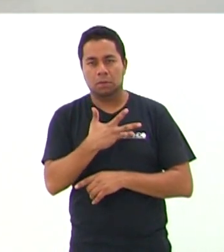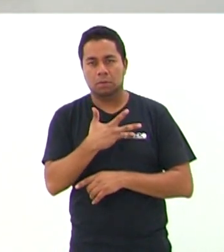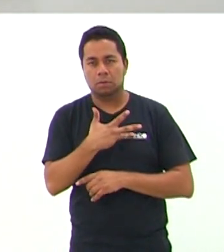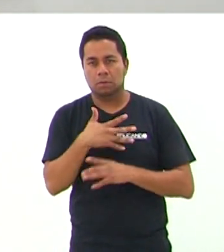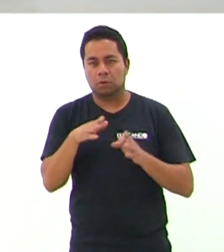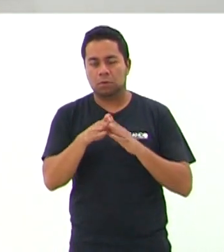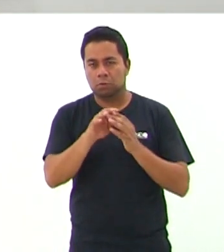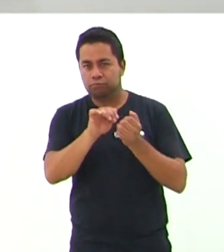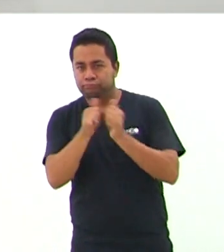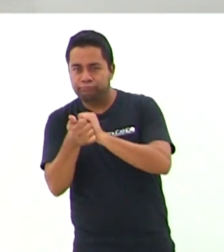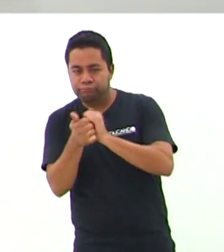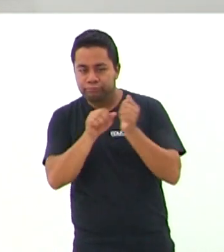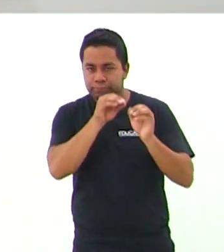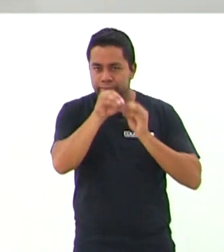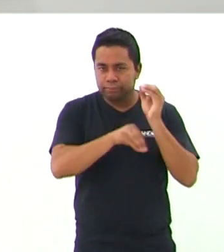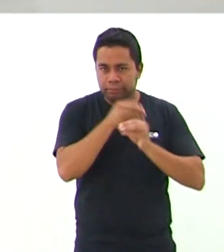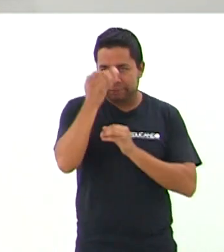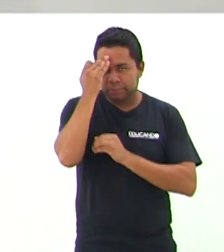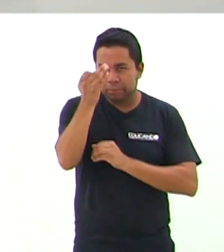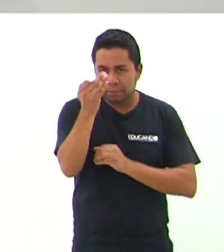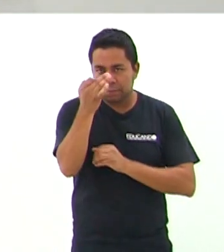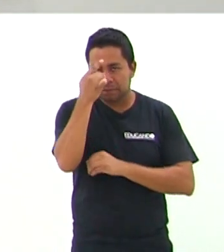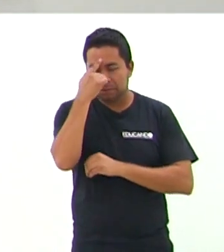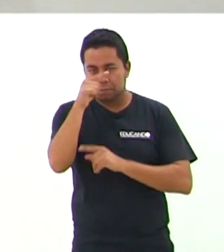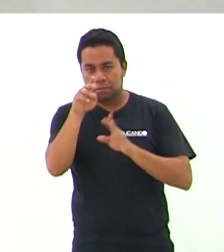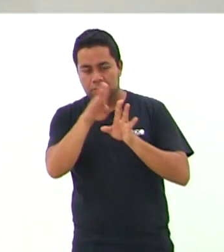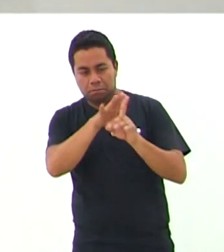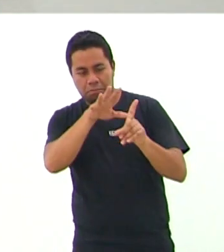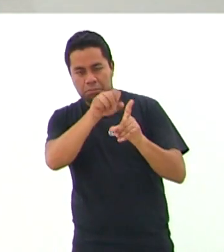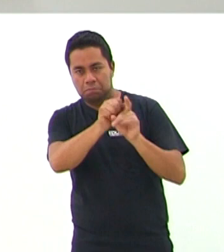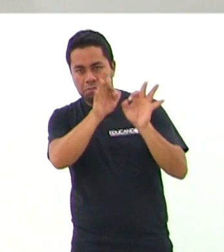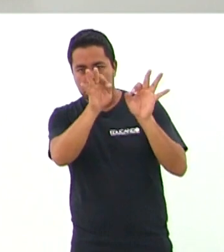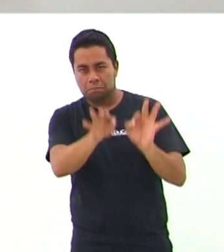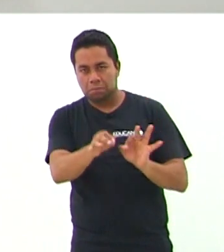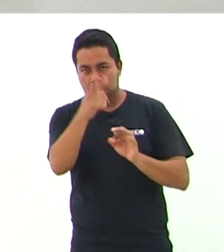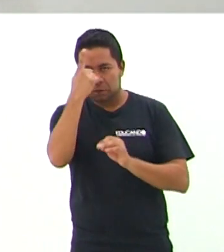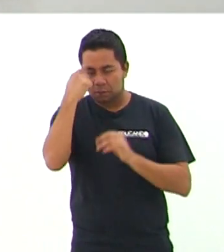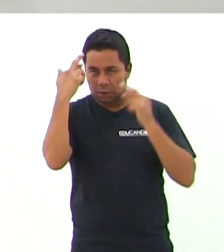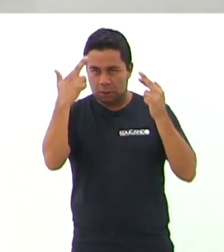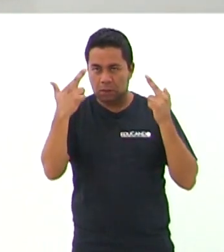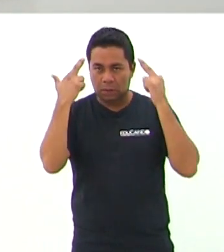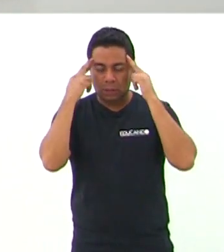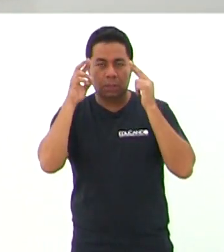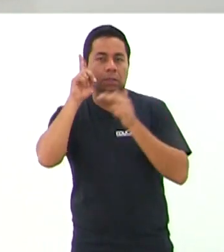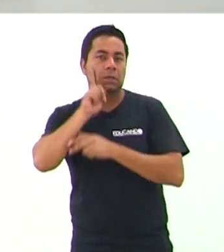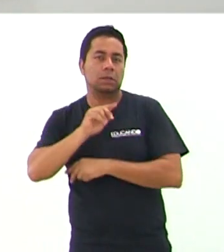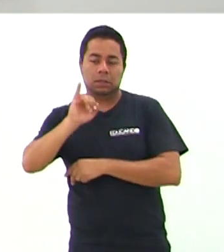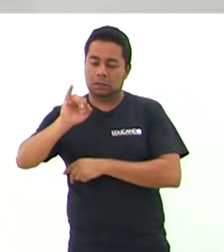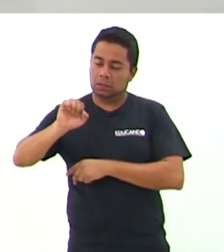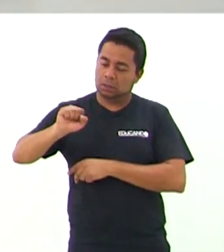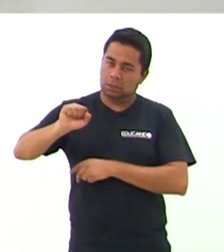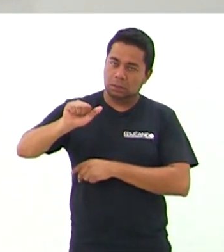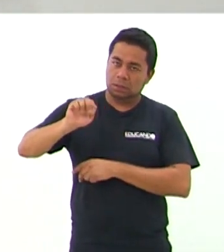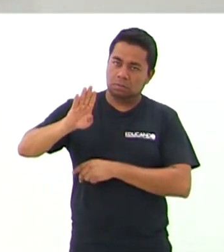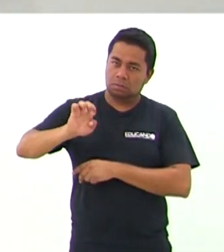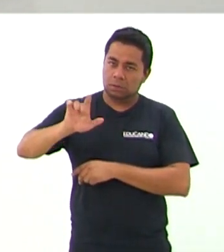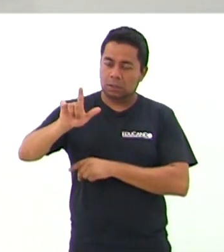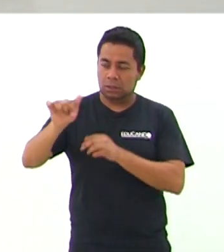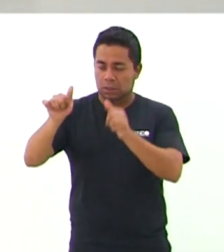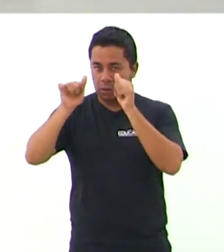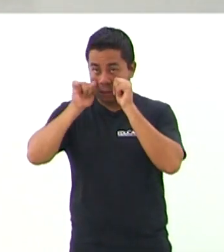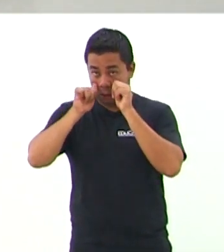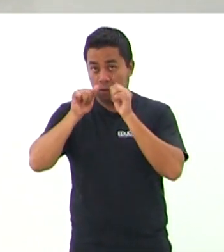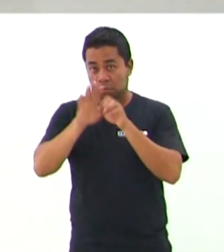vamos a conjugar para poder hacer referencia a la reina Isabel? Mucha atención con esto, porque